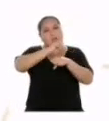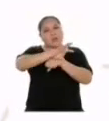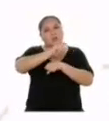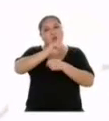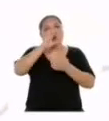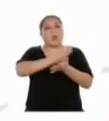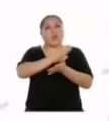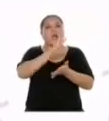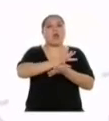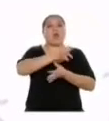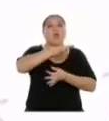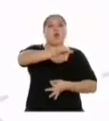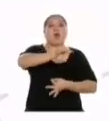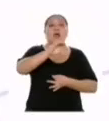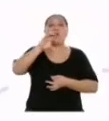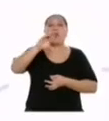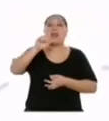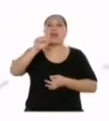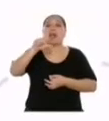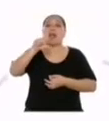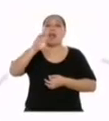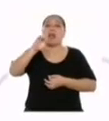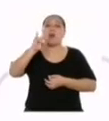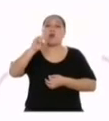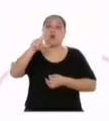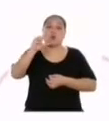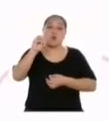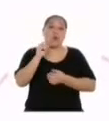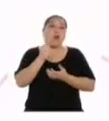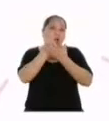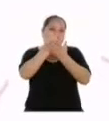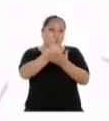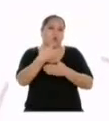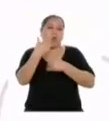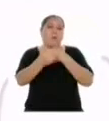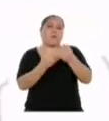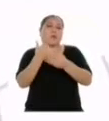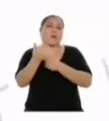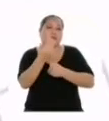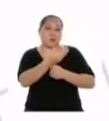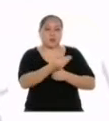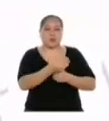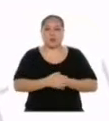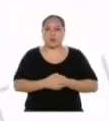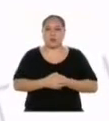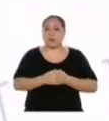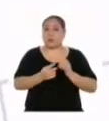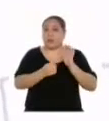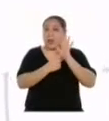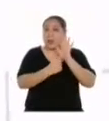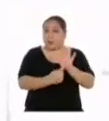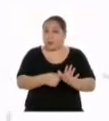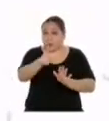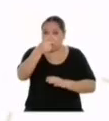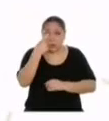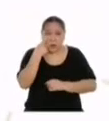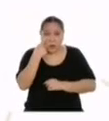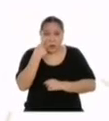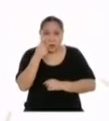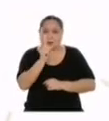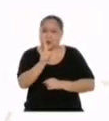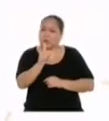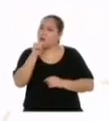recomienda una hoja de cálculo que automatiza el procedimiento. Se la muestro para que la